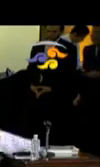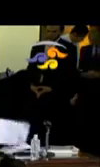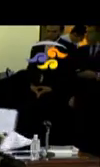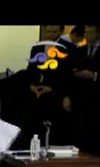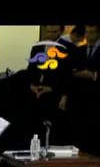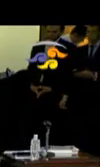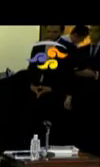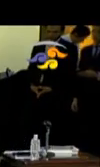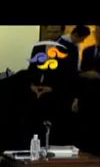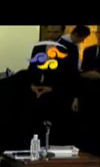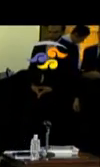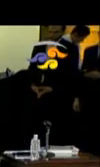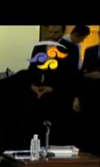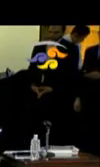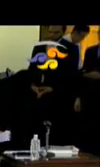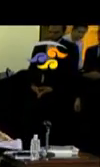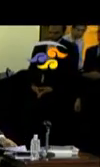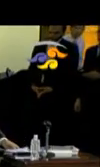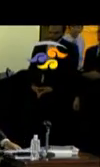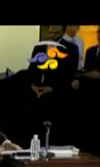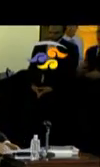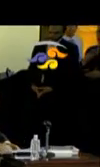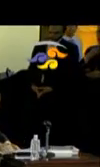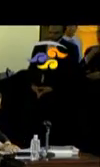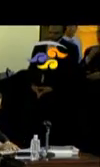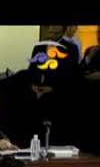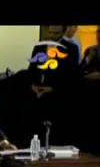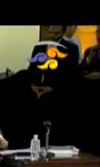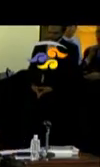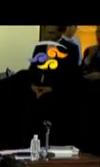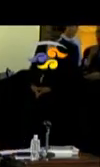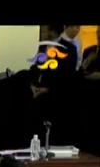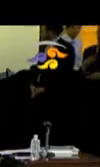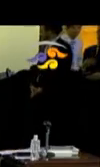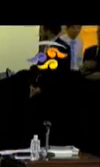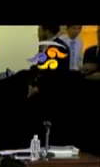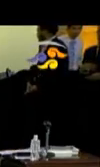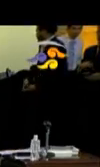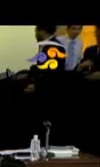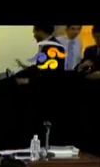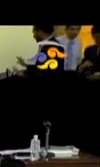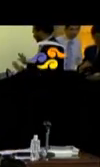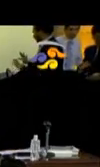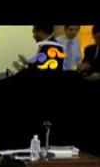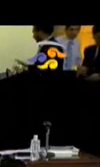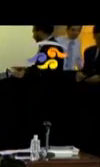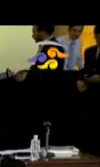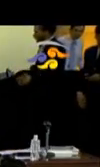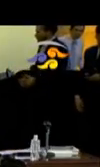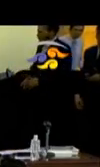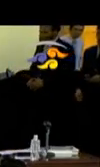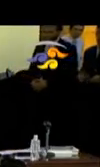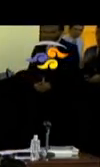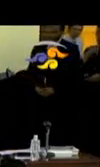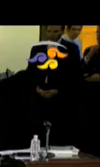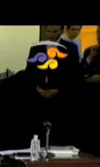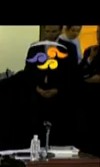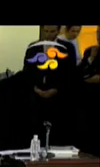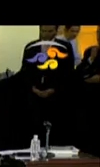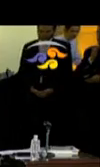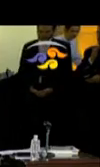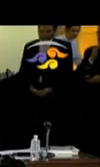Y bueno, ya vamos a concluir con la participación de la senadora Silvia Garza. Ella es presidenta de la Comisión Especial para el Cambio